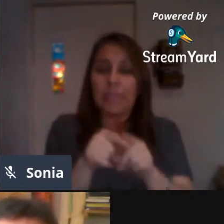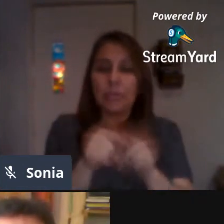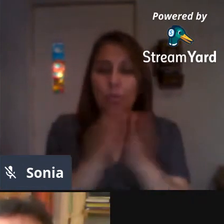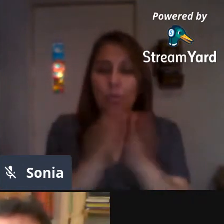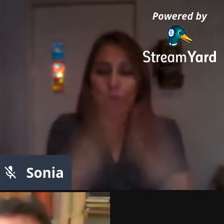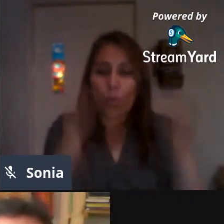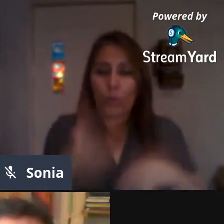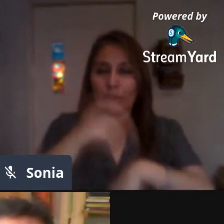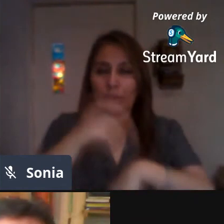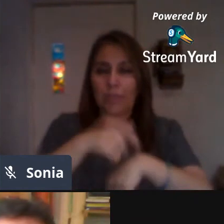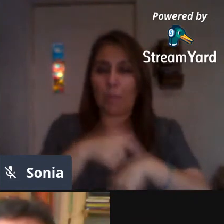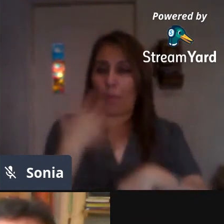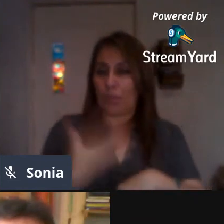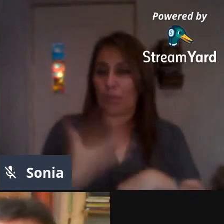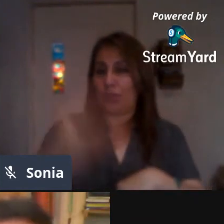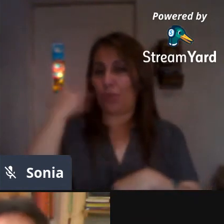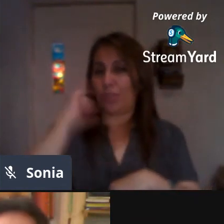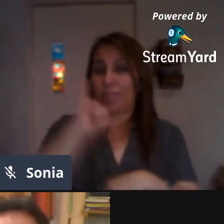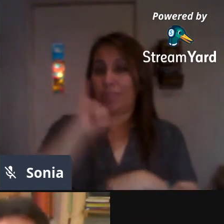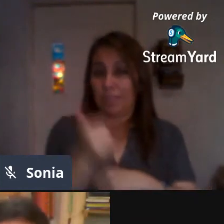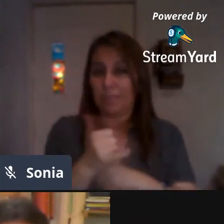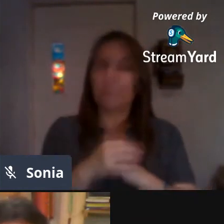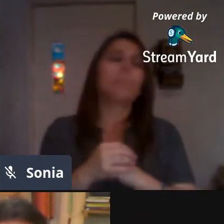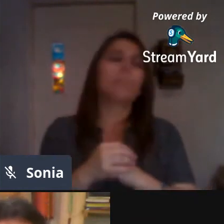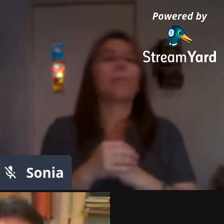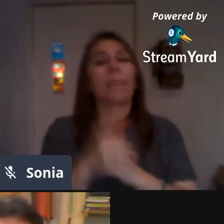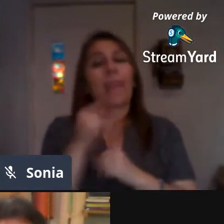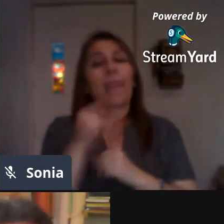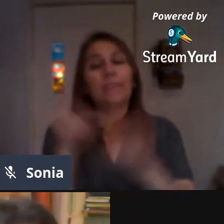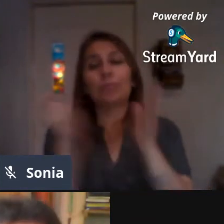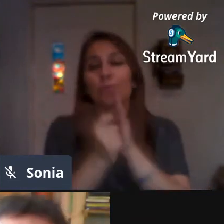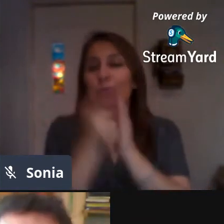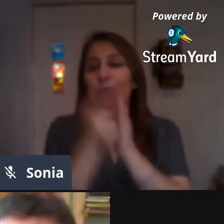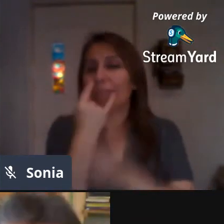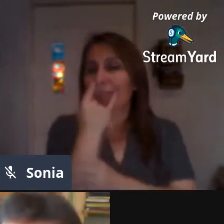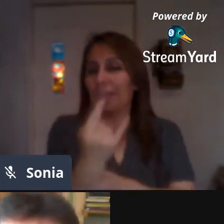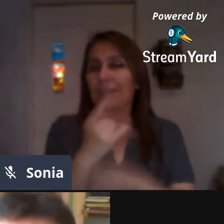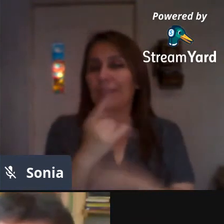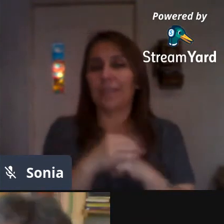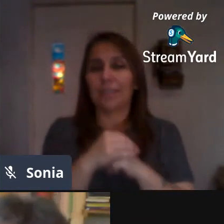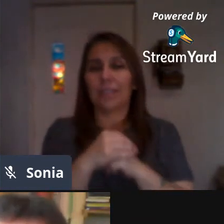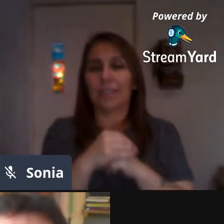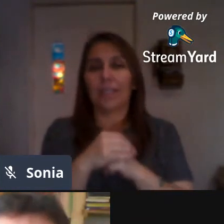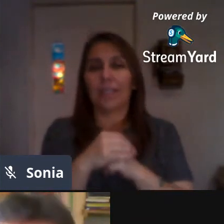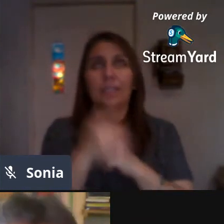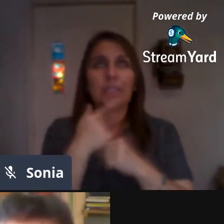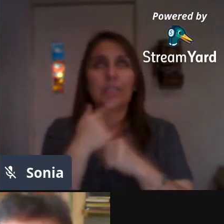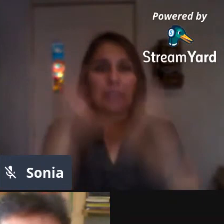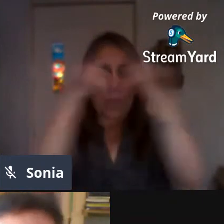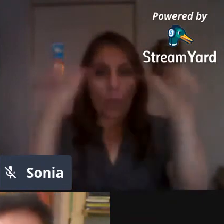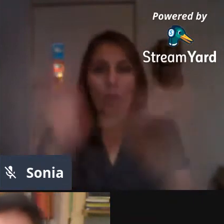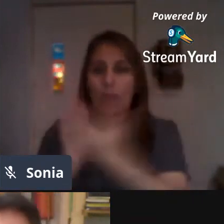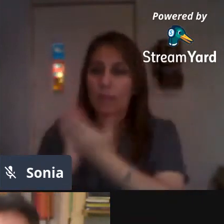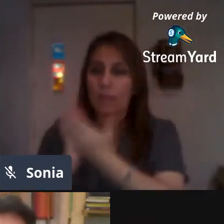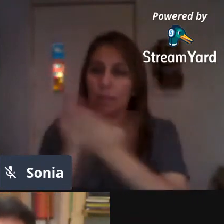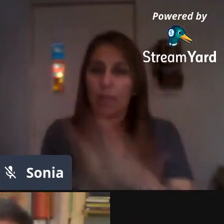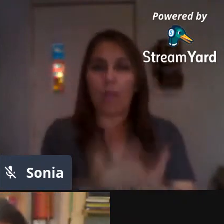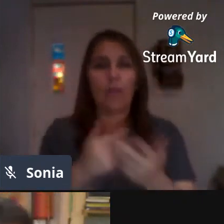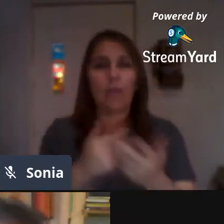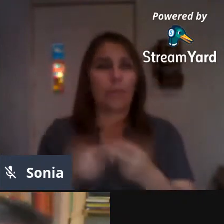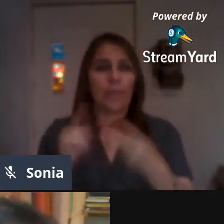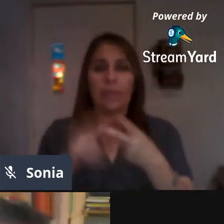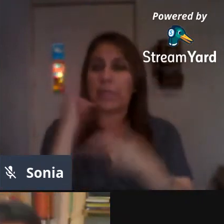interesante porque los escenarios y el testimonio a la historia y demás que